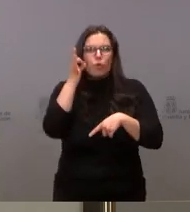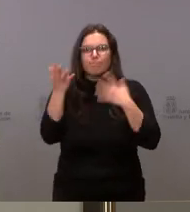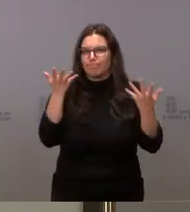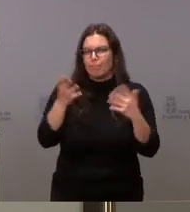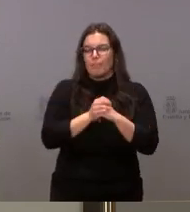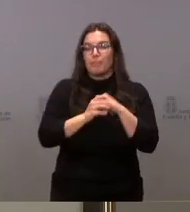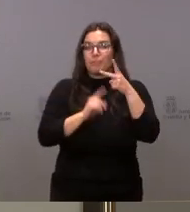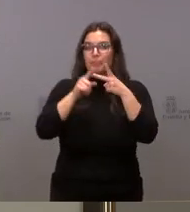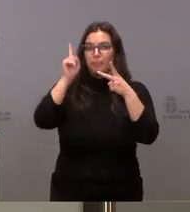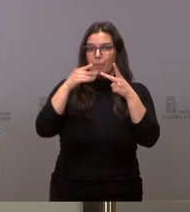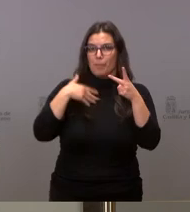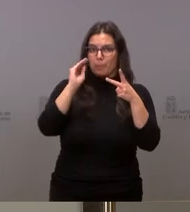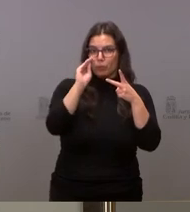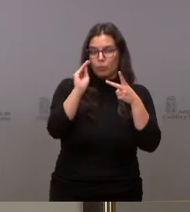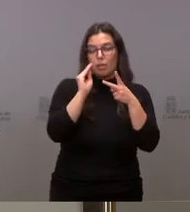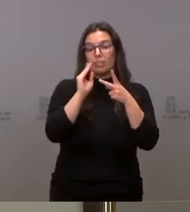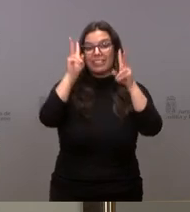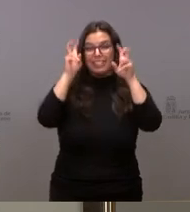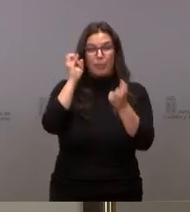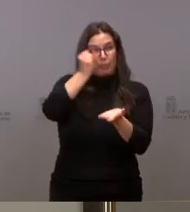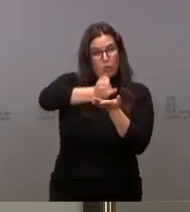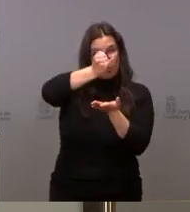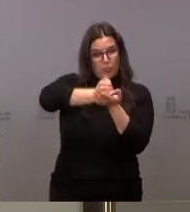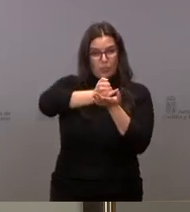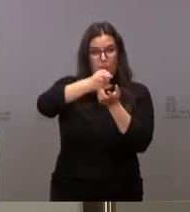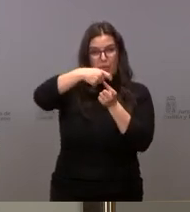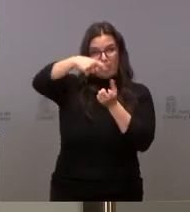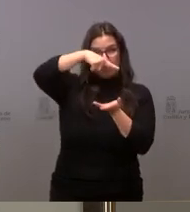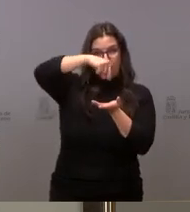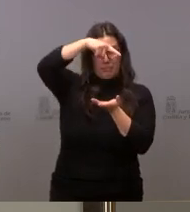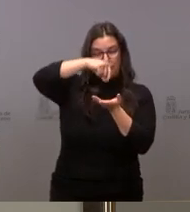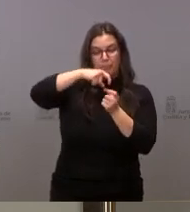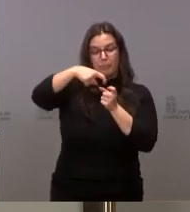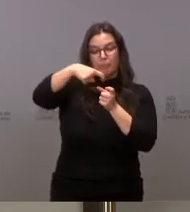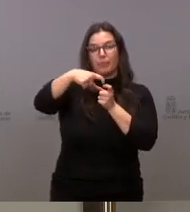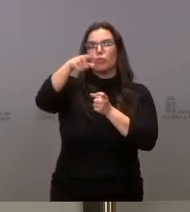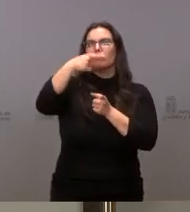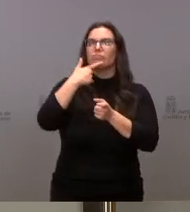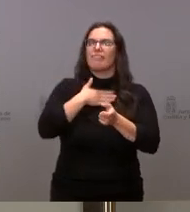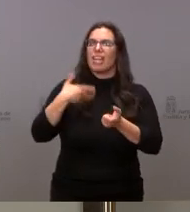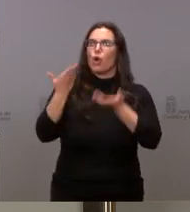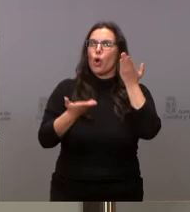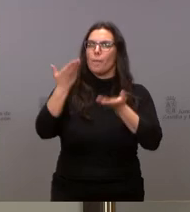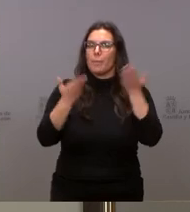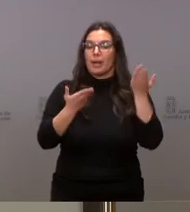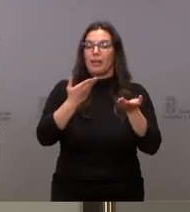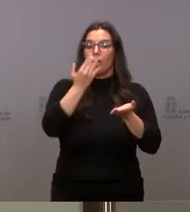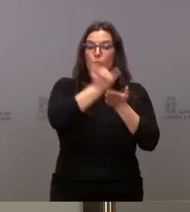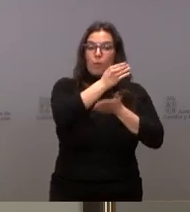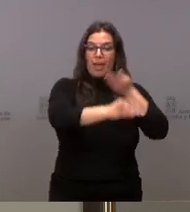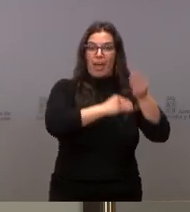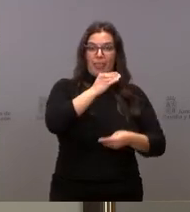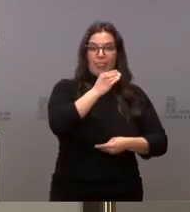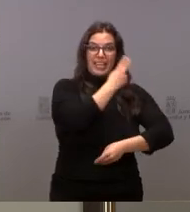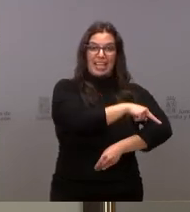con respecto a los tests me gustaría que hiciera una comparación entre los tests que están realizando sacyl directamente y los